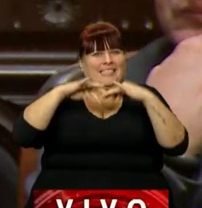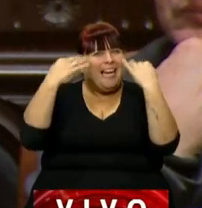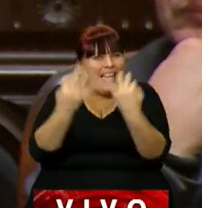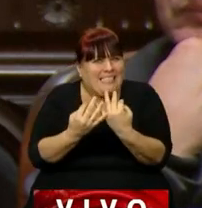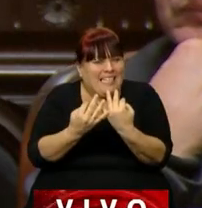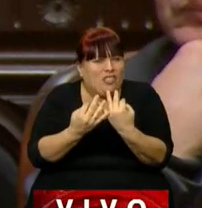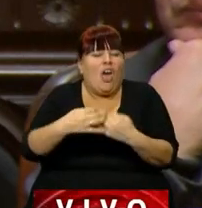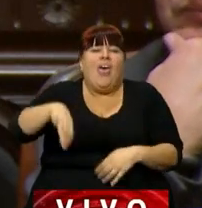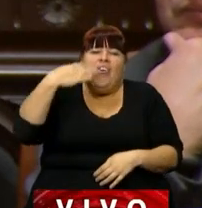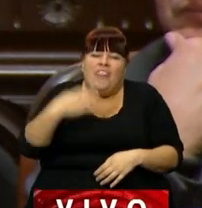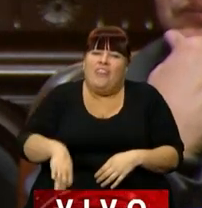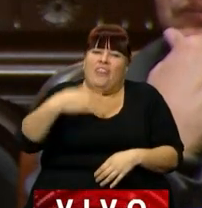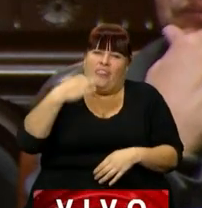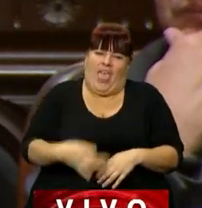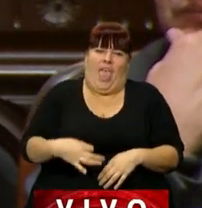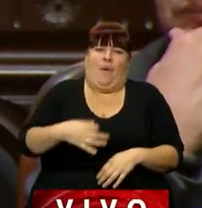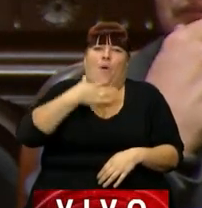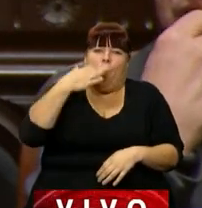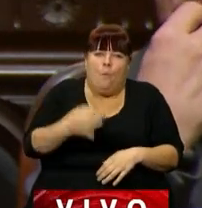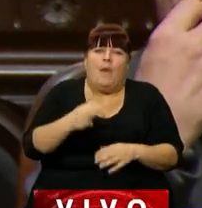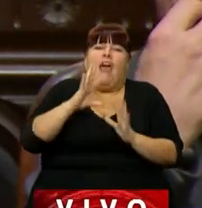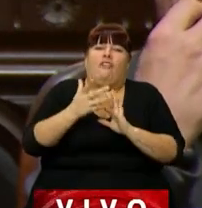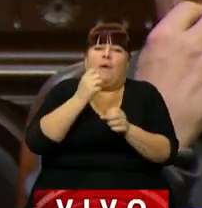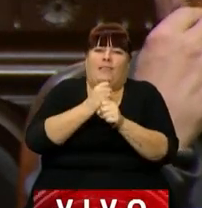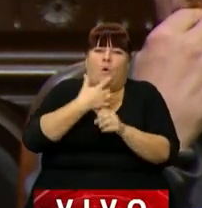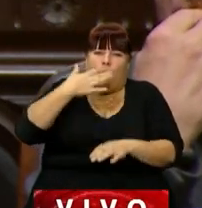que debe rendirse honor a los procedimientos. Así